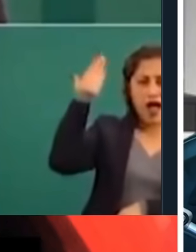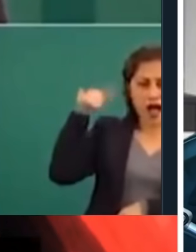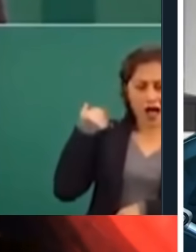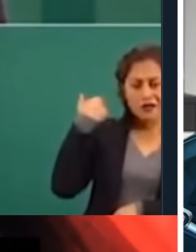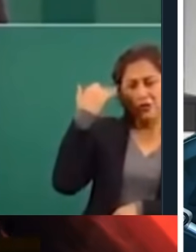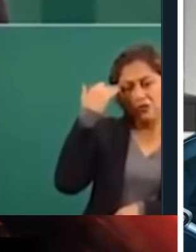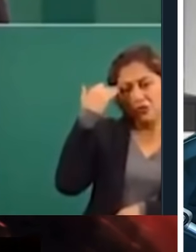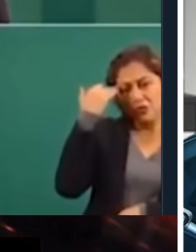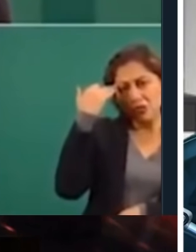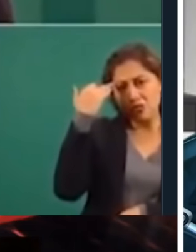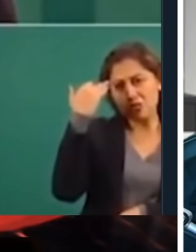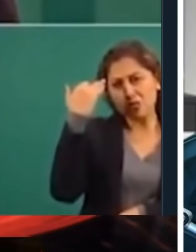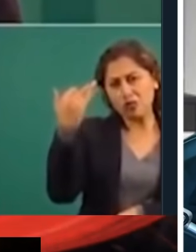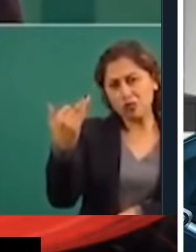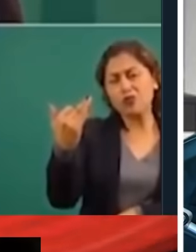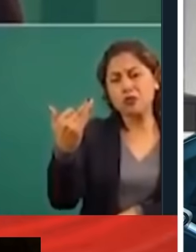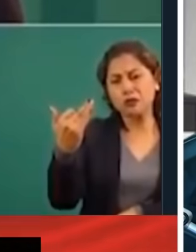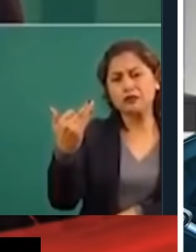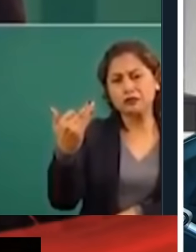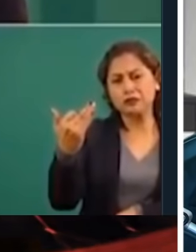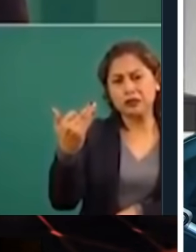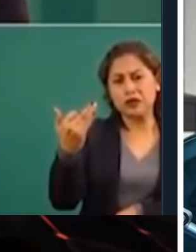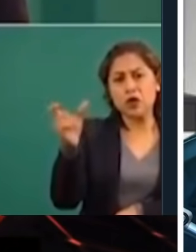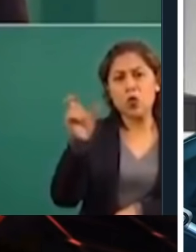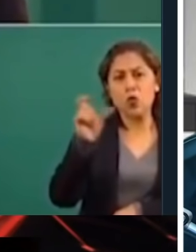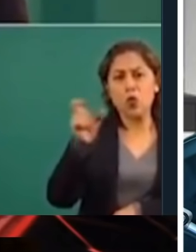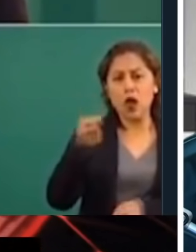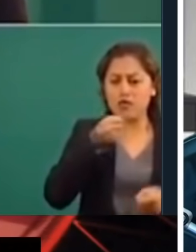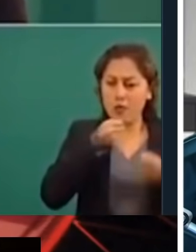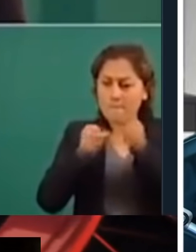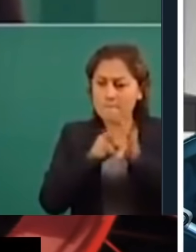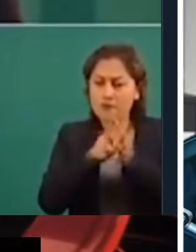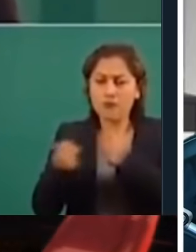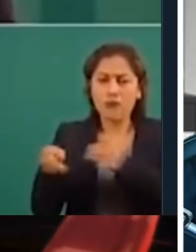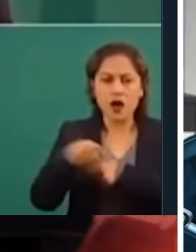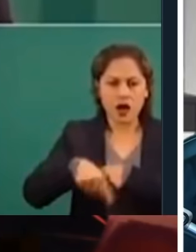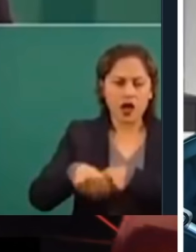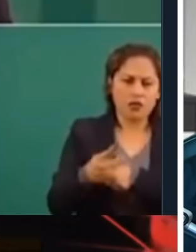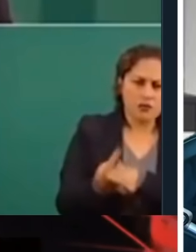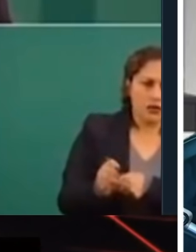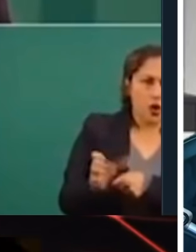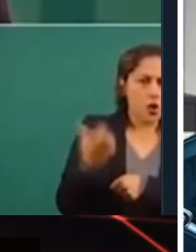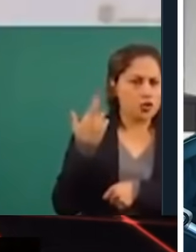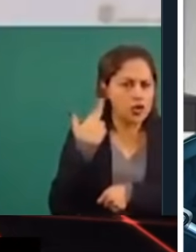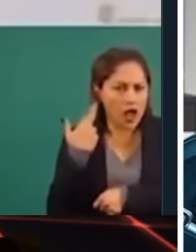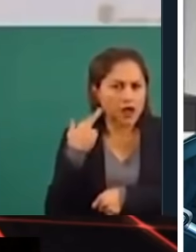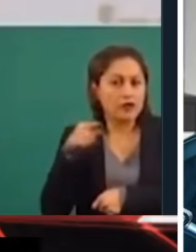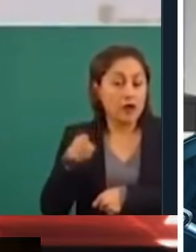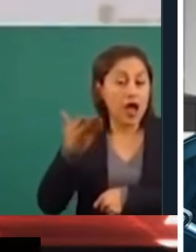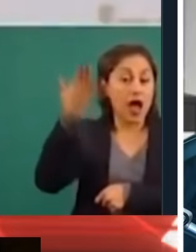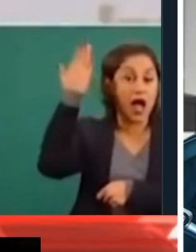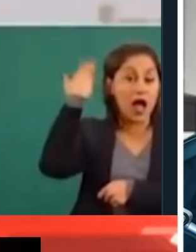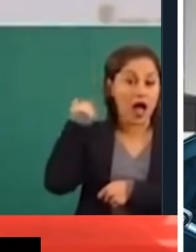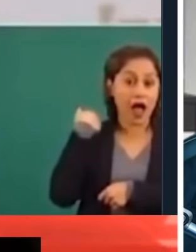comunicación digital de estas plataformas amigos y amigas me despido de esta información ya